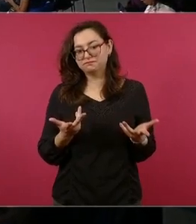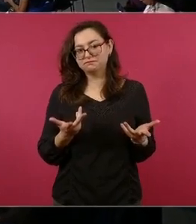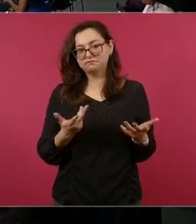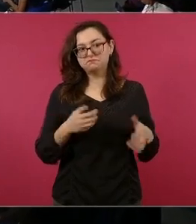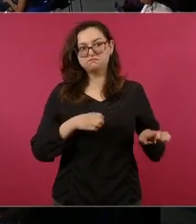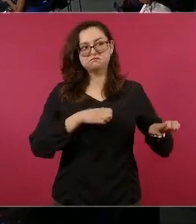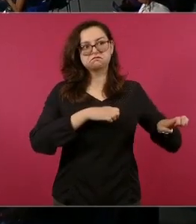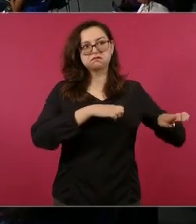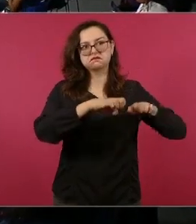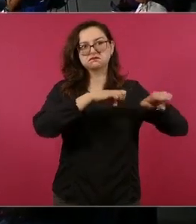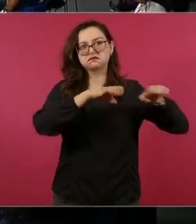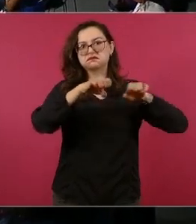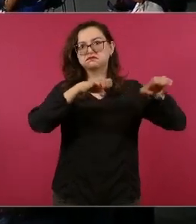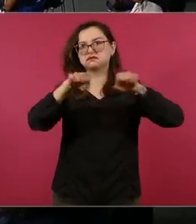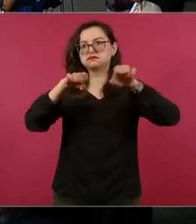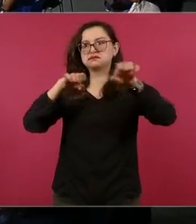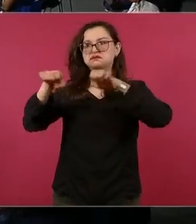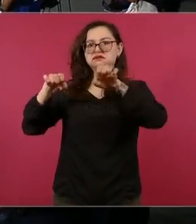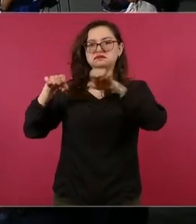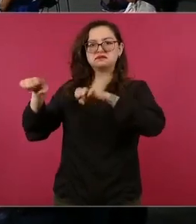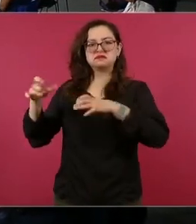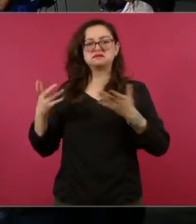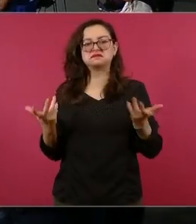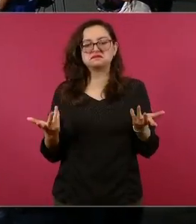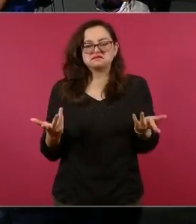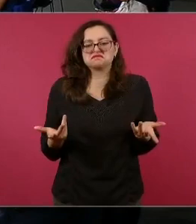engañaron a muchos.